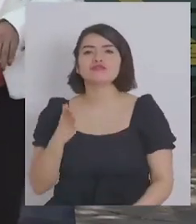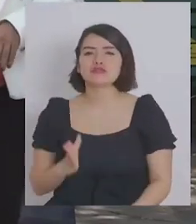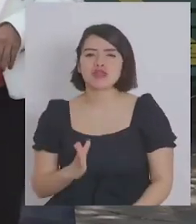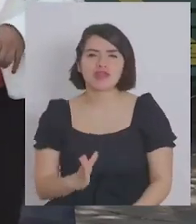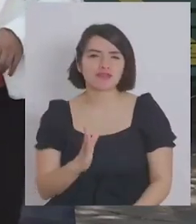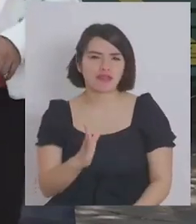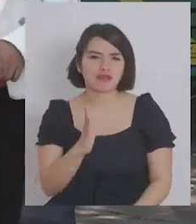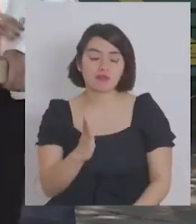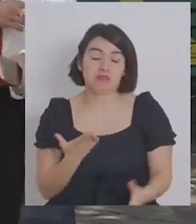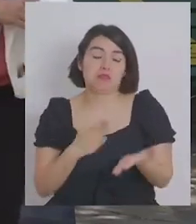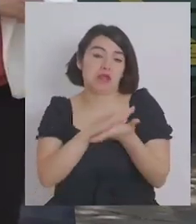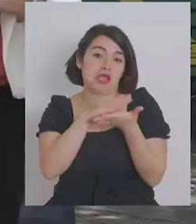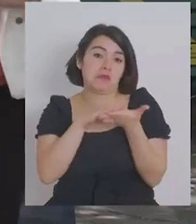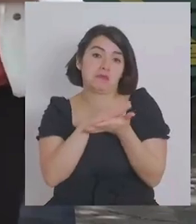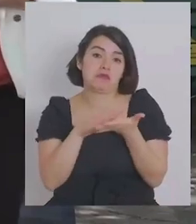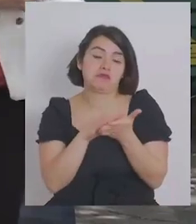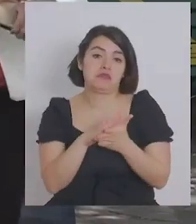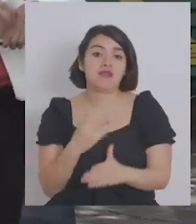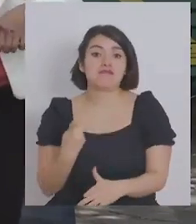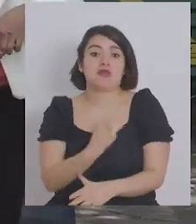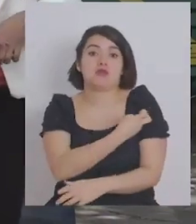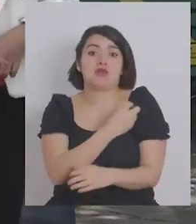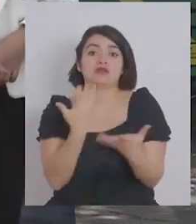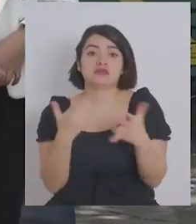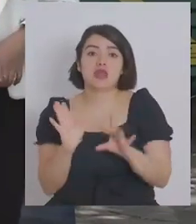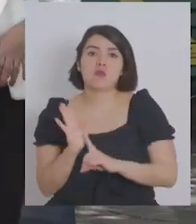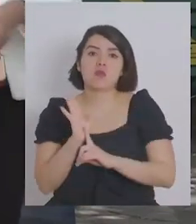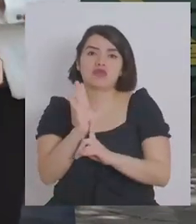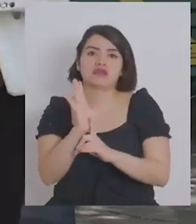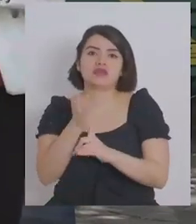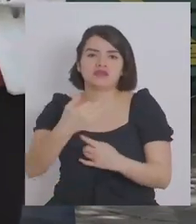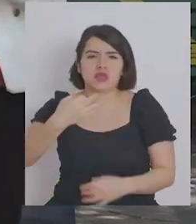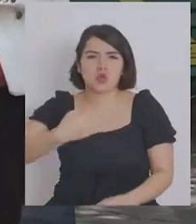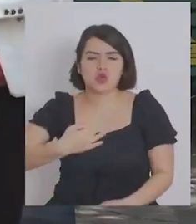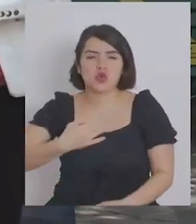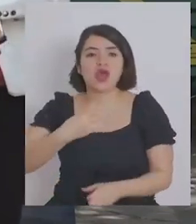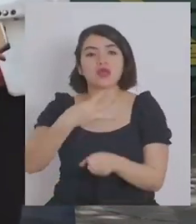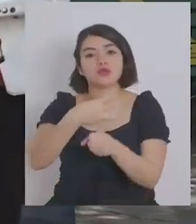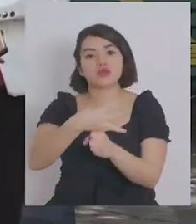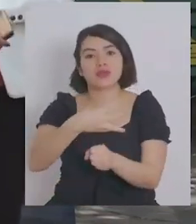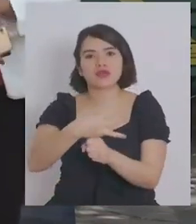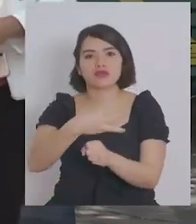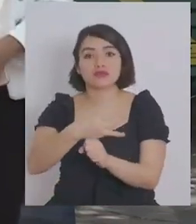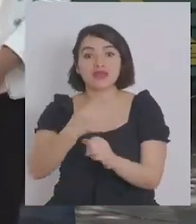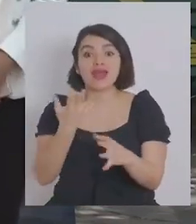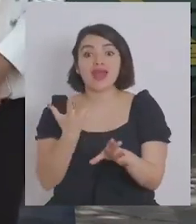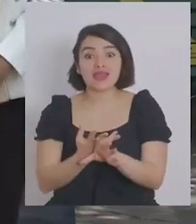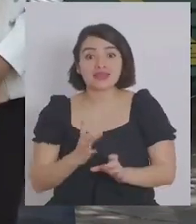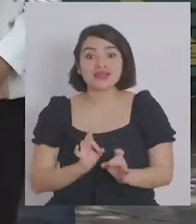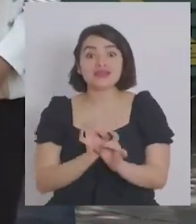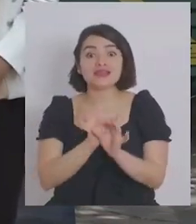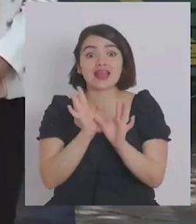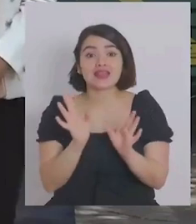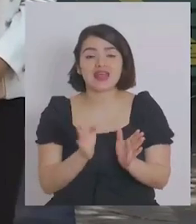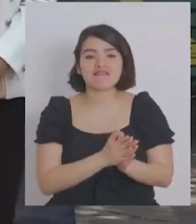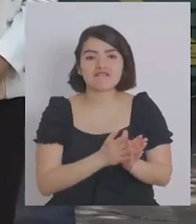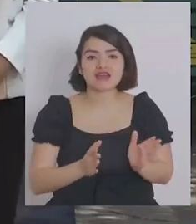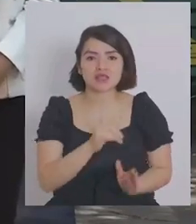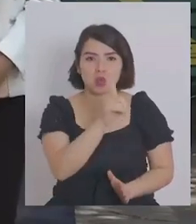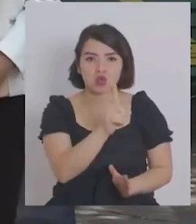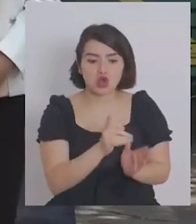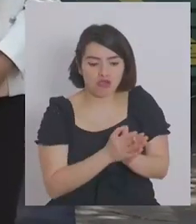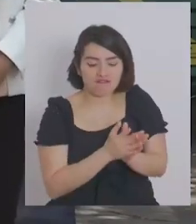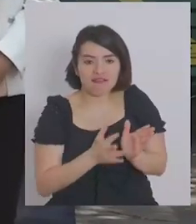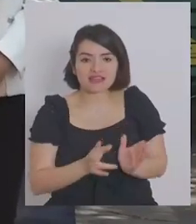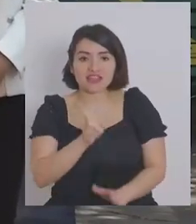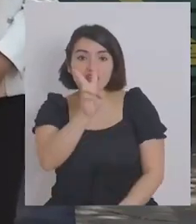por ejemplo la buena ya demostró se aseguran adultos mayores tenemos claridad que hay fase 1 y fase 2 terminada que